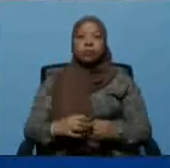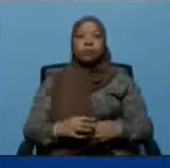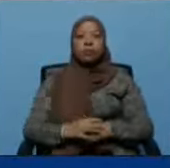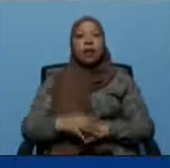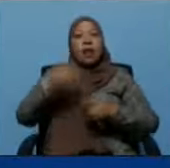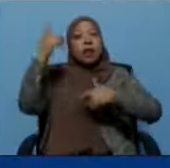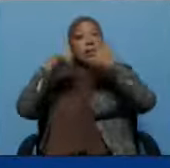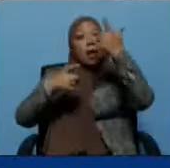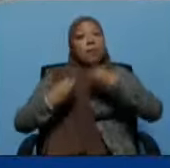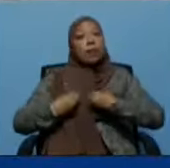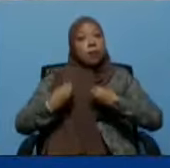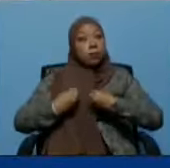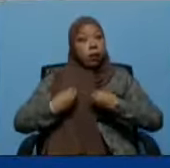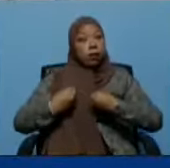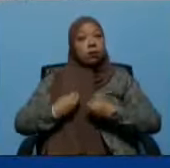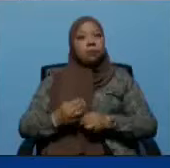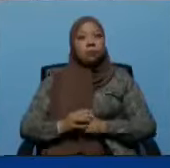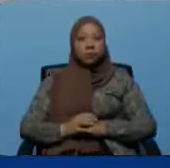¡Chávez vive!